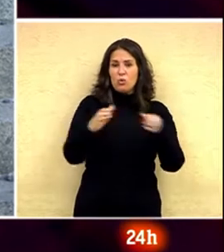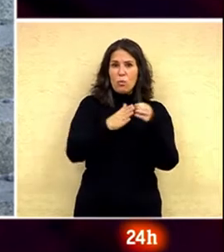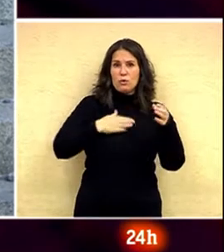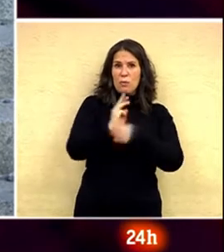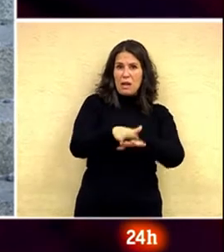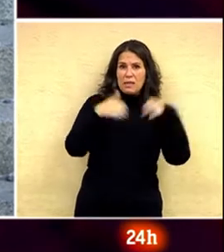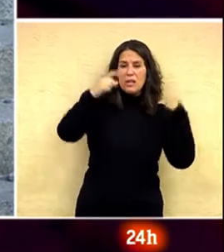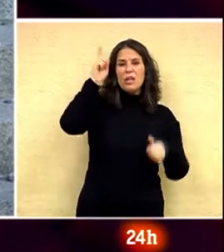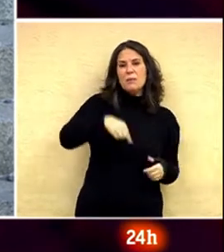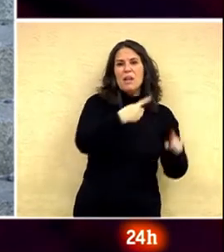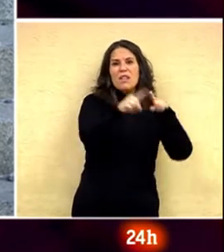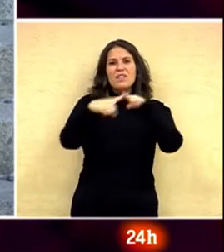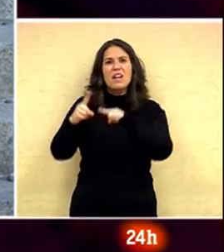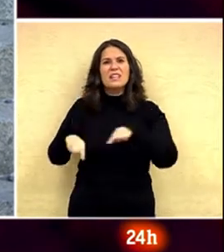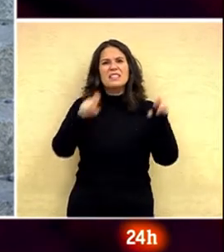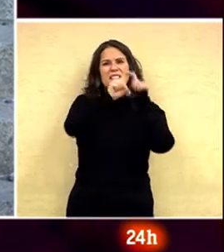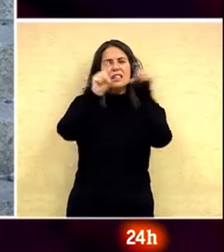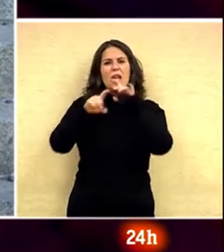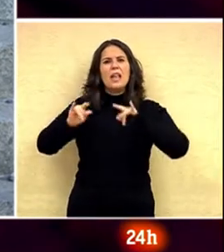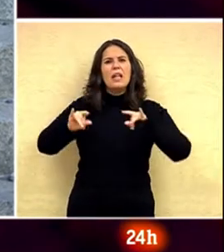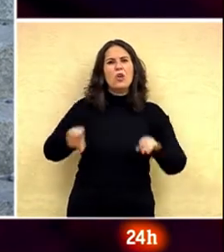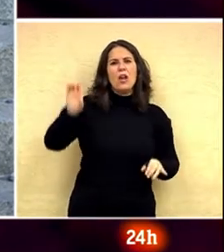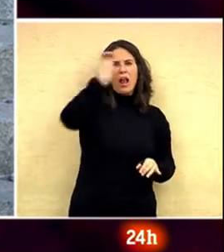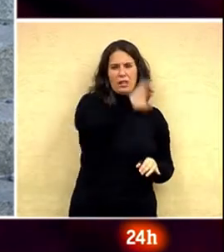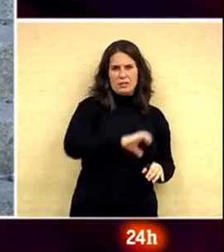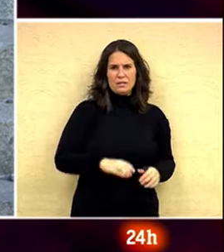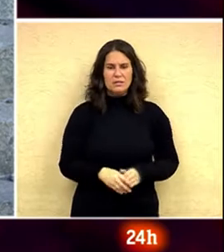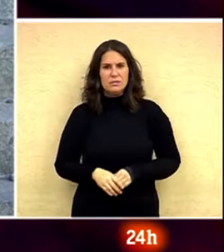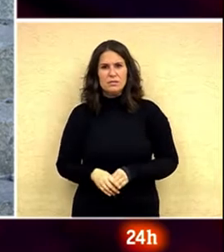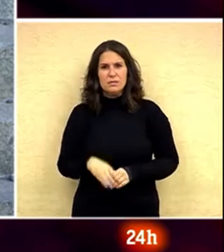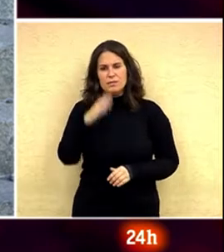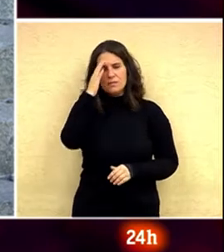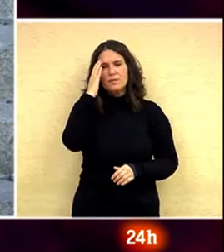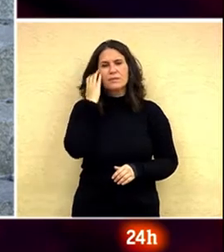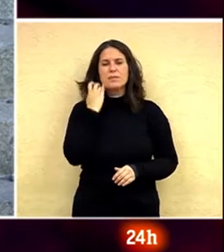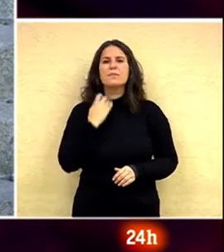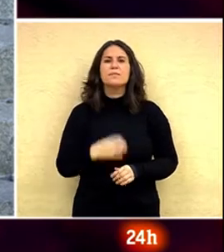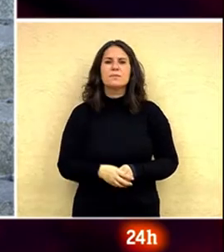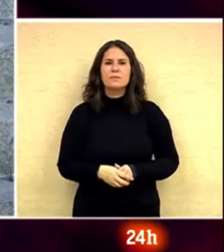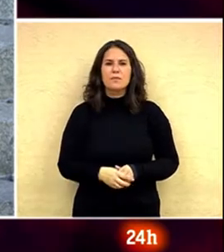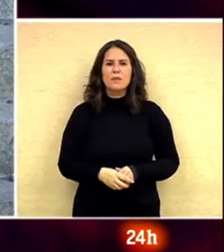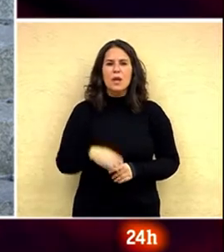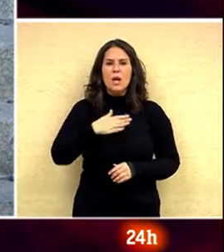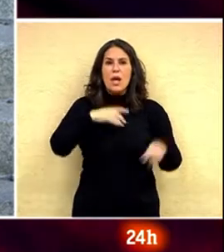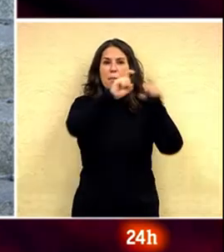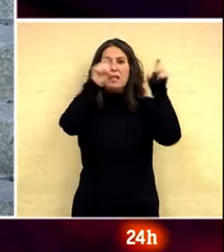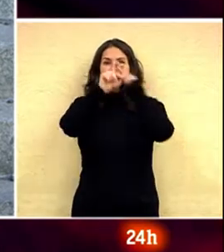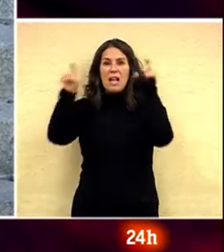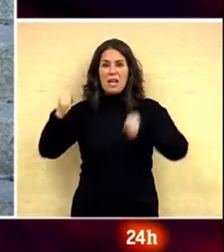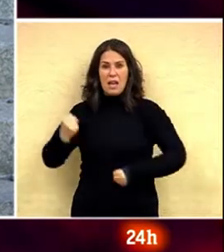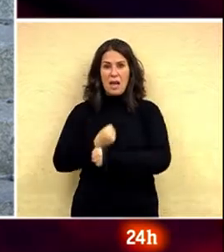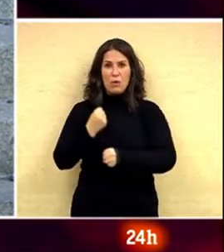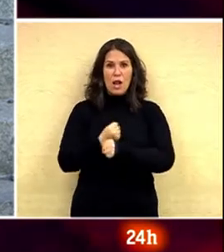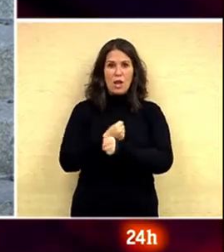parlamentarias y entre las distintas entidades territoriales de nuestro país. La reconstrucción de nuestro tejido empresarial